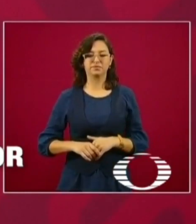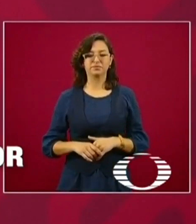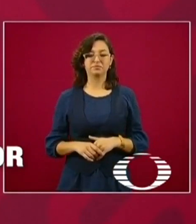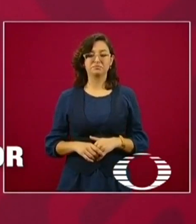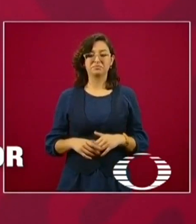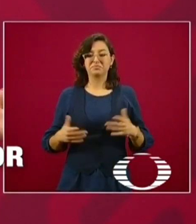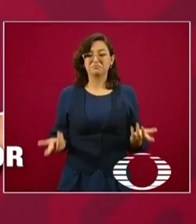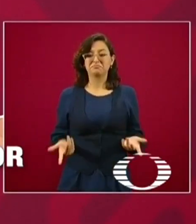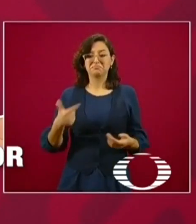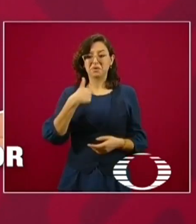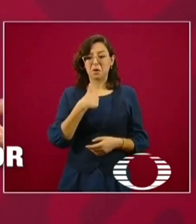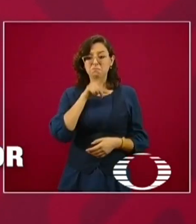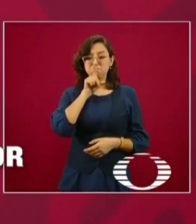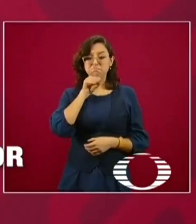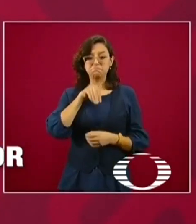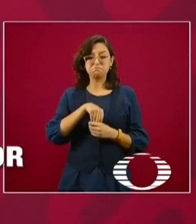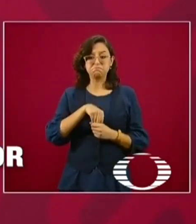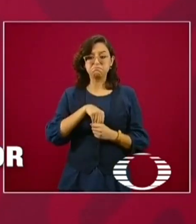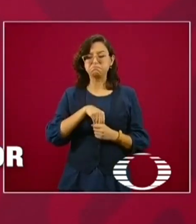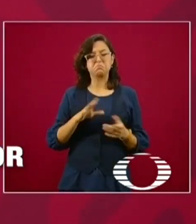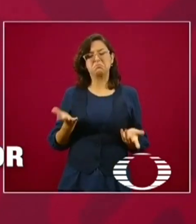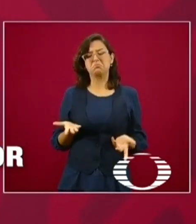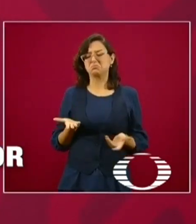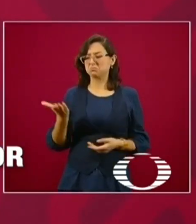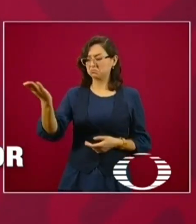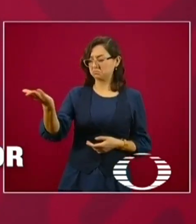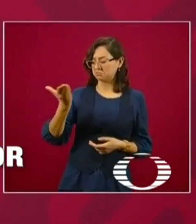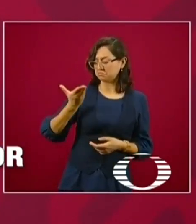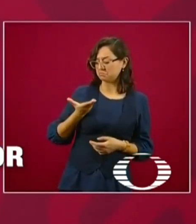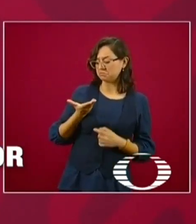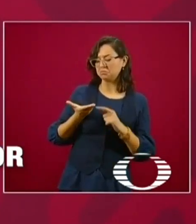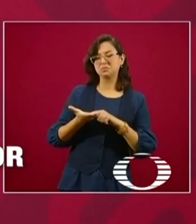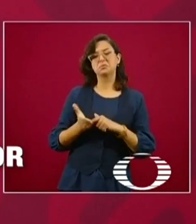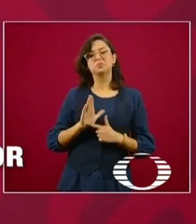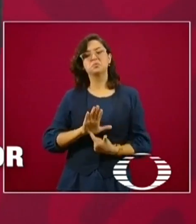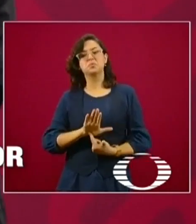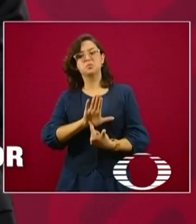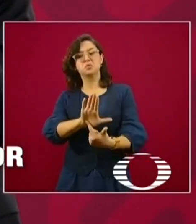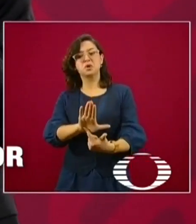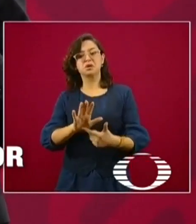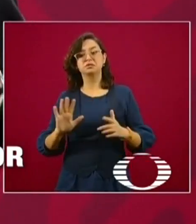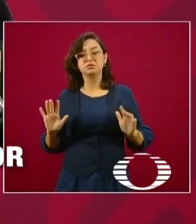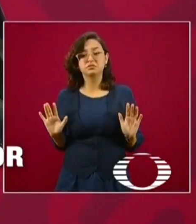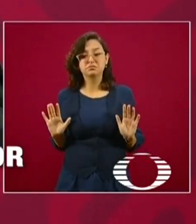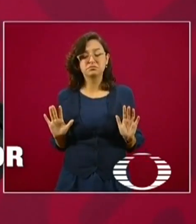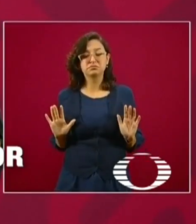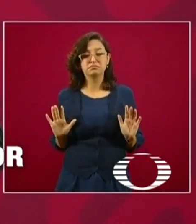no tengo por qué ocultar eso, me llegó, yo lo doy a conocer, a ver si